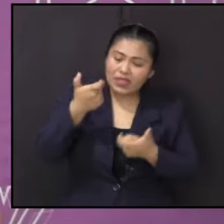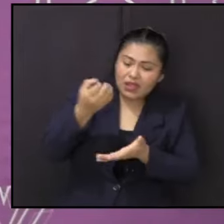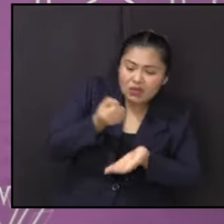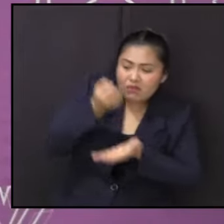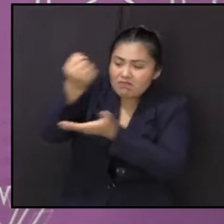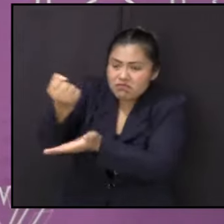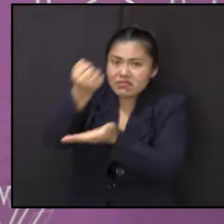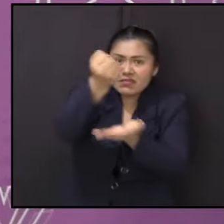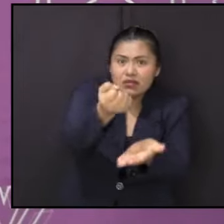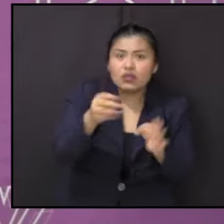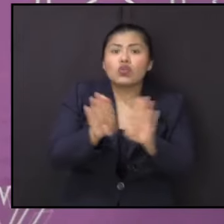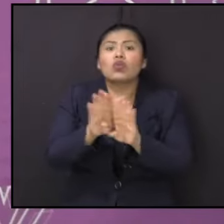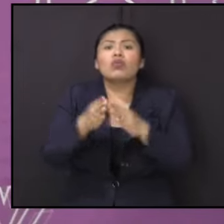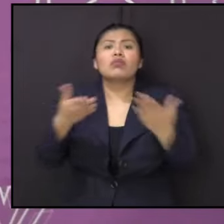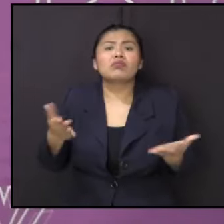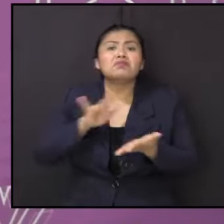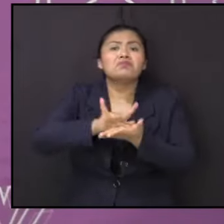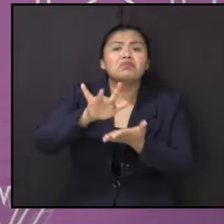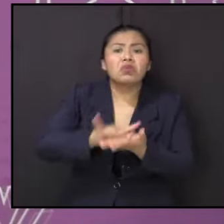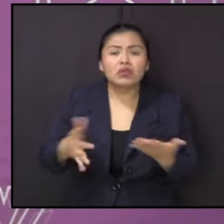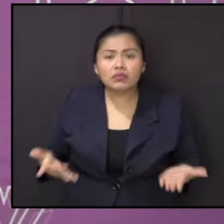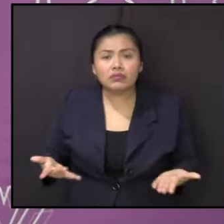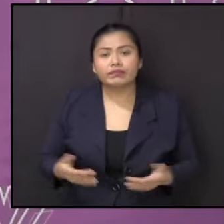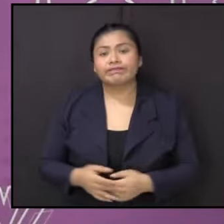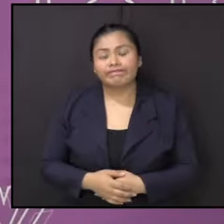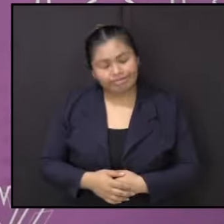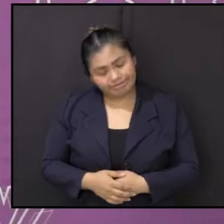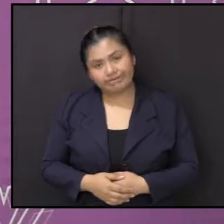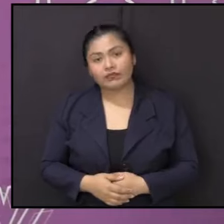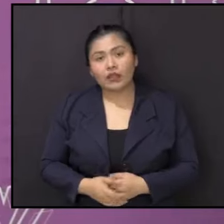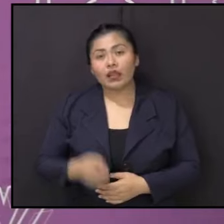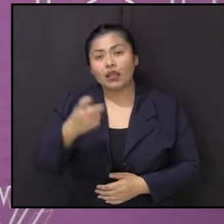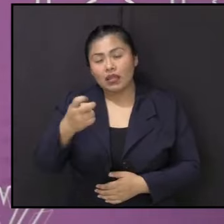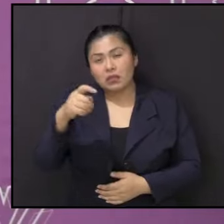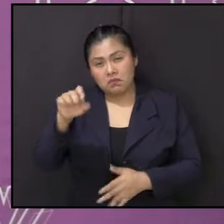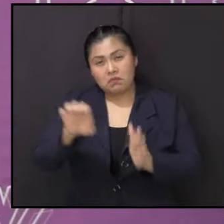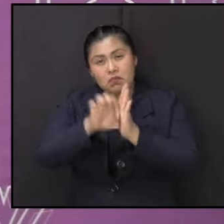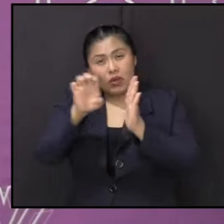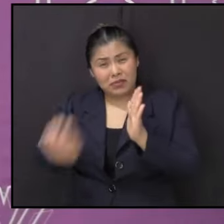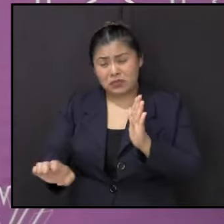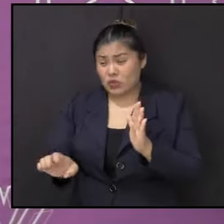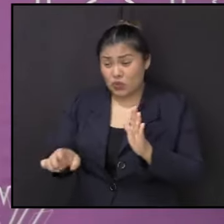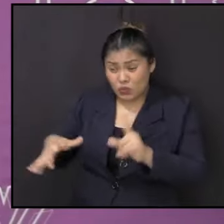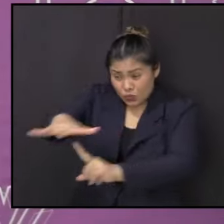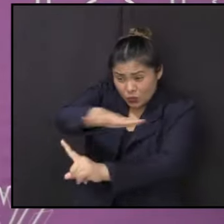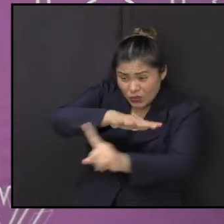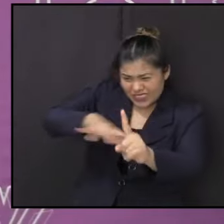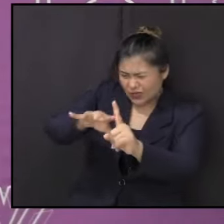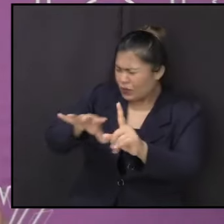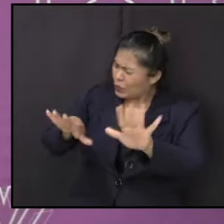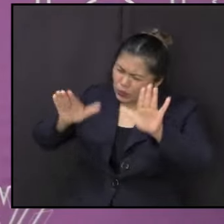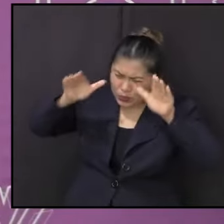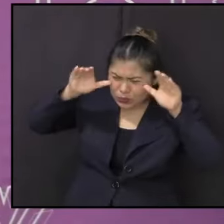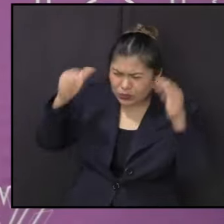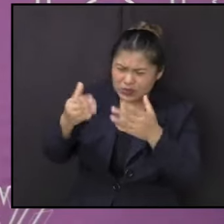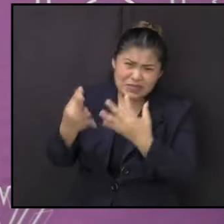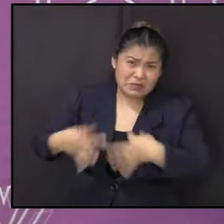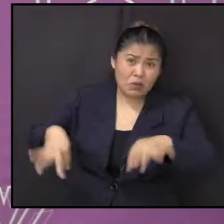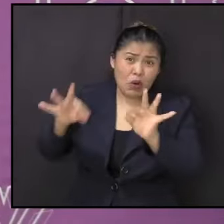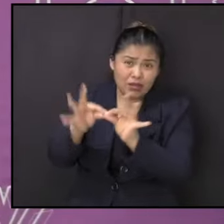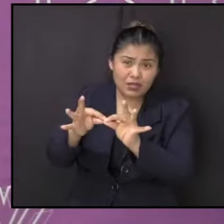conjunto, no vamos a llegar a ningún lado. Por ejemplo, un sector fundamental de nuestra comunidad son los lancheros.